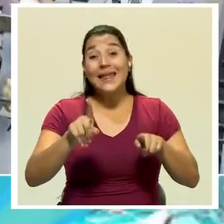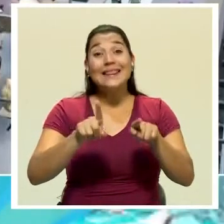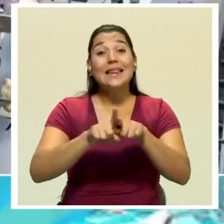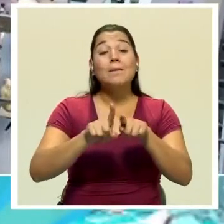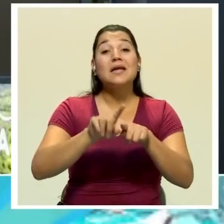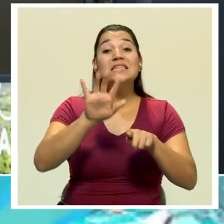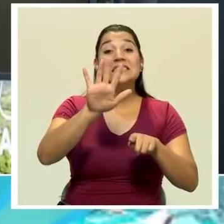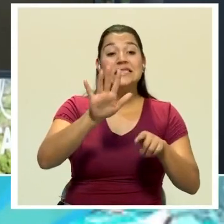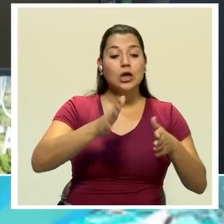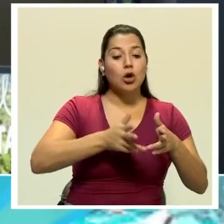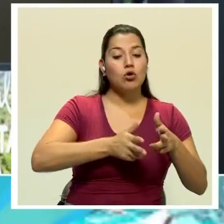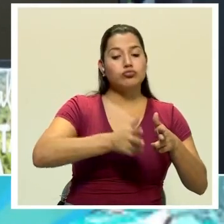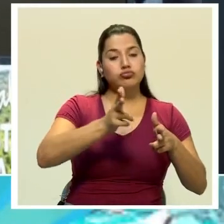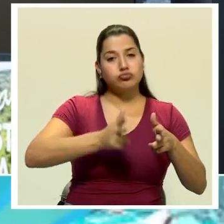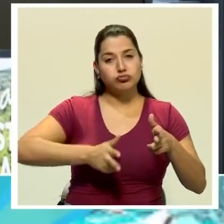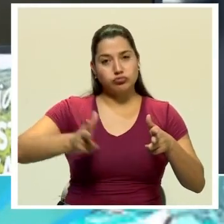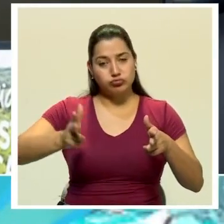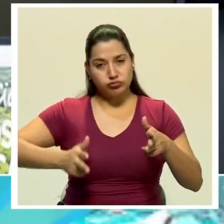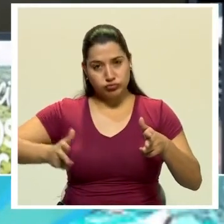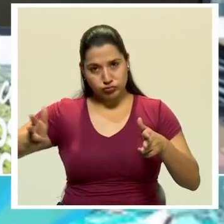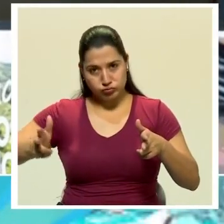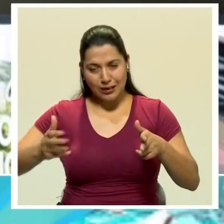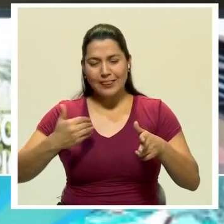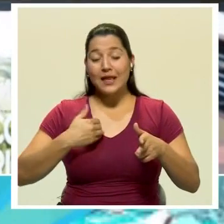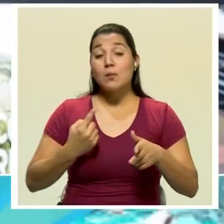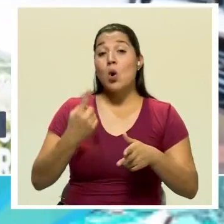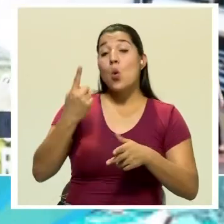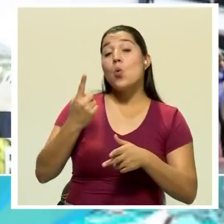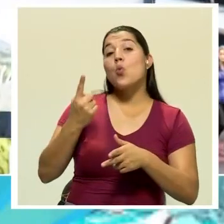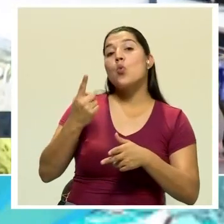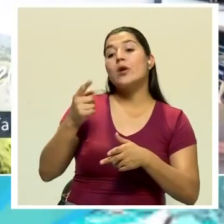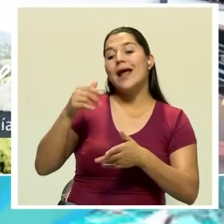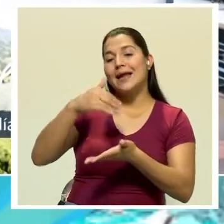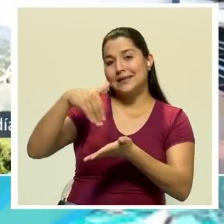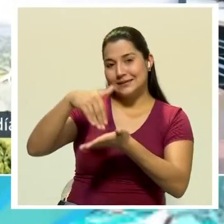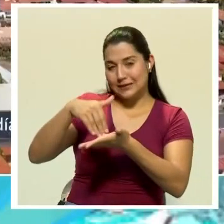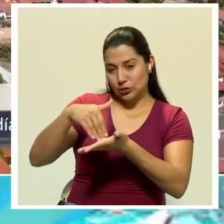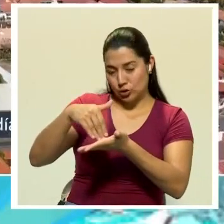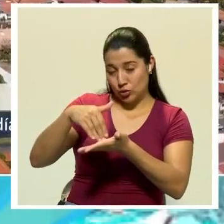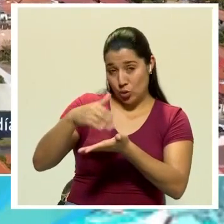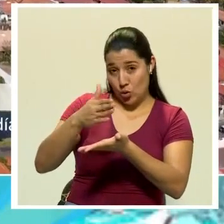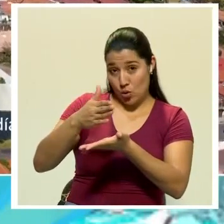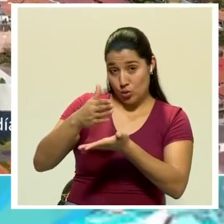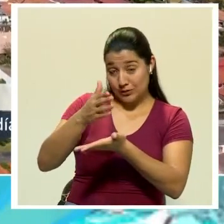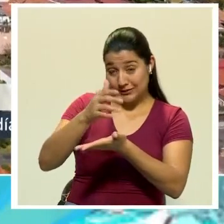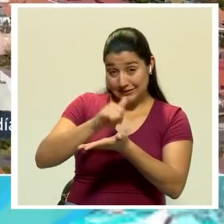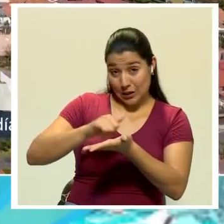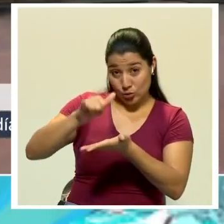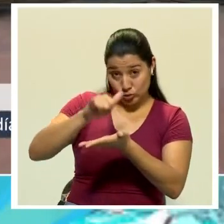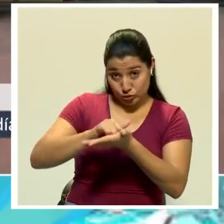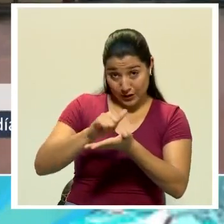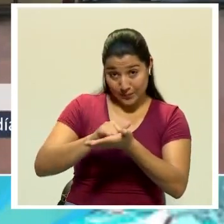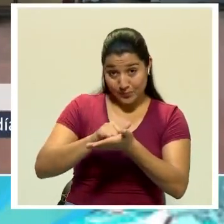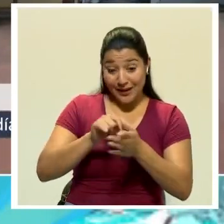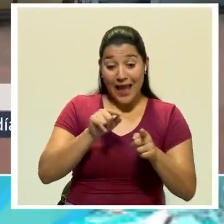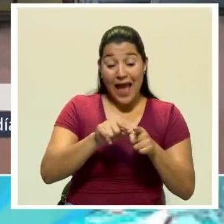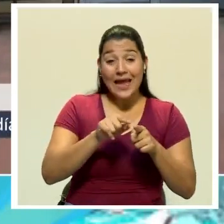una estación central, que sería la estación del Atlántico, que está aquí en el centro de San José, donde la primera línea